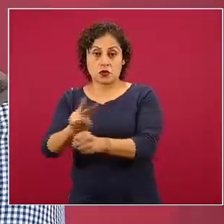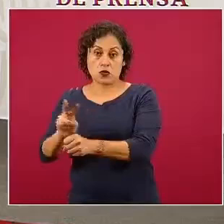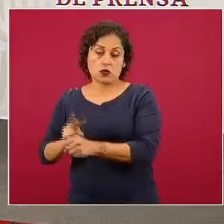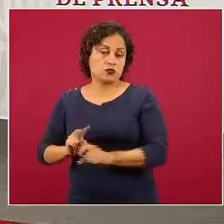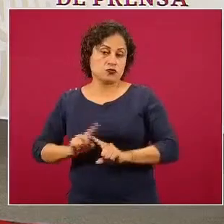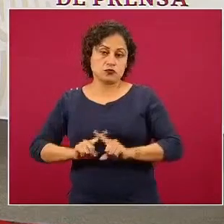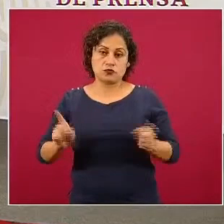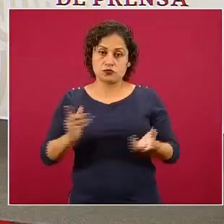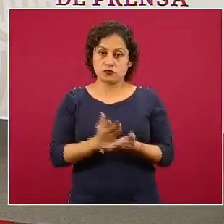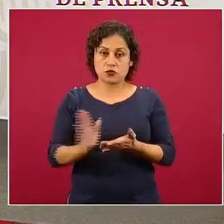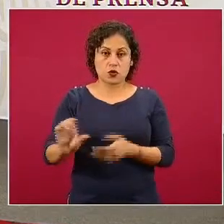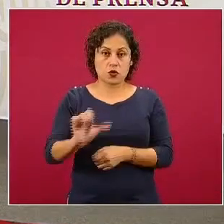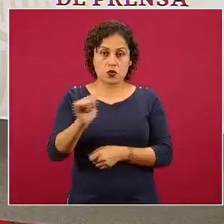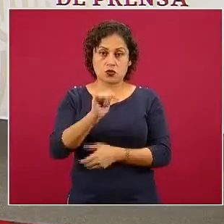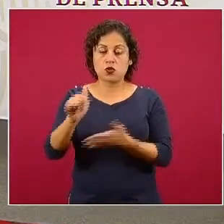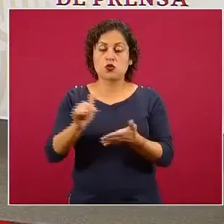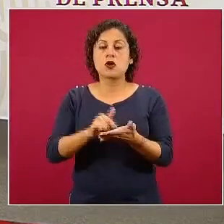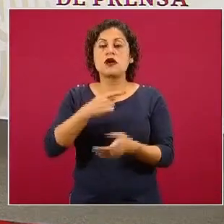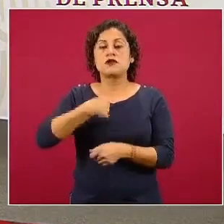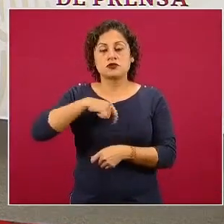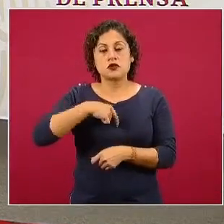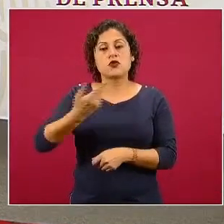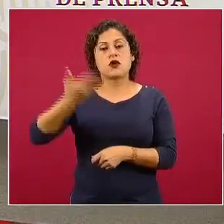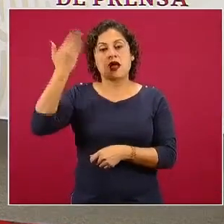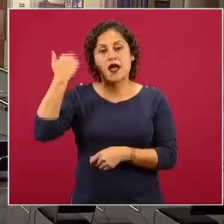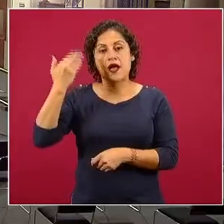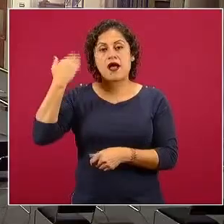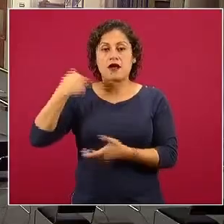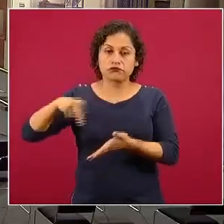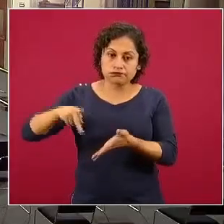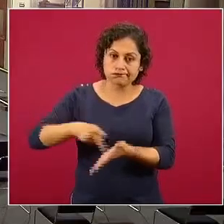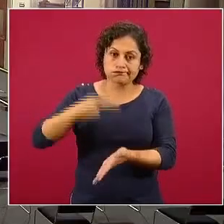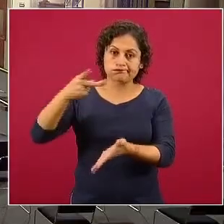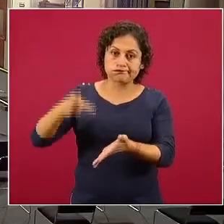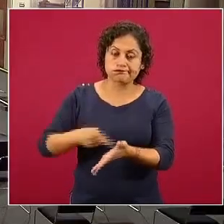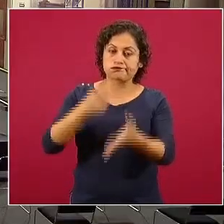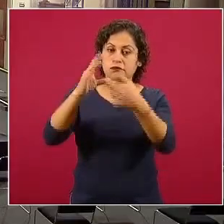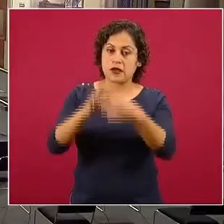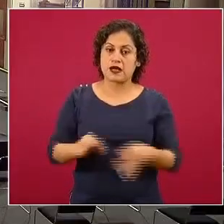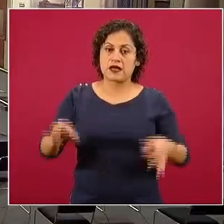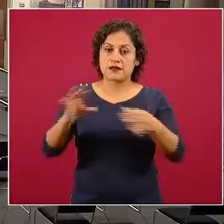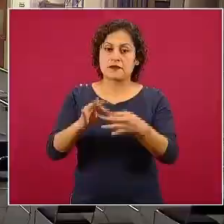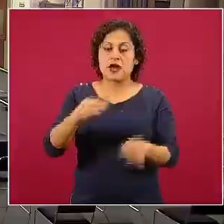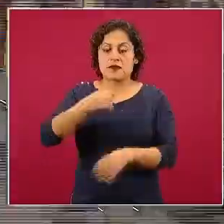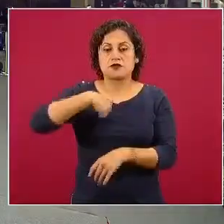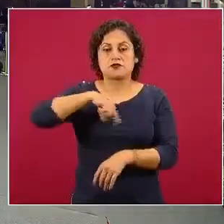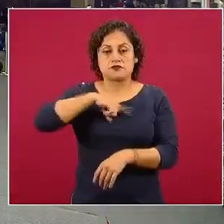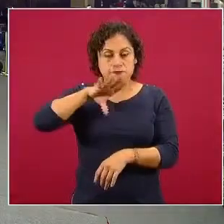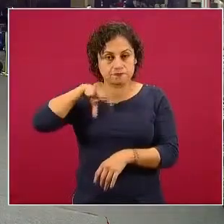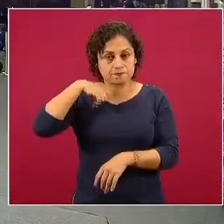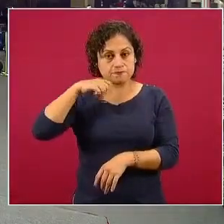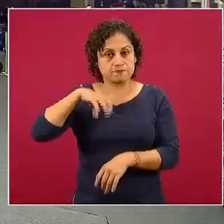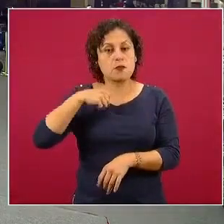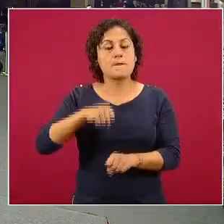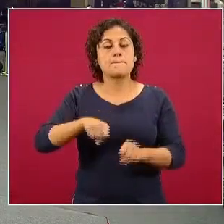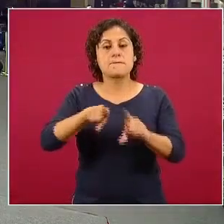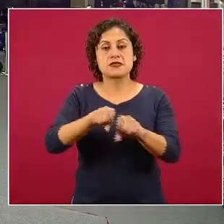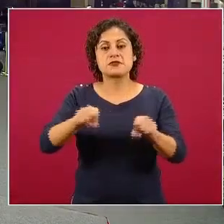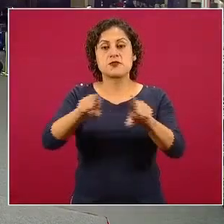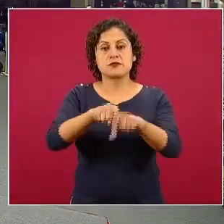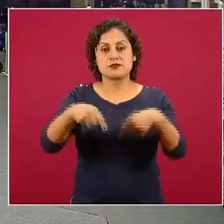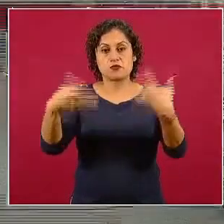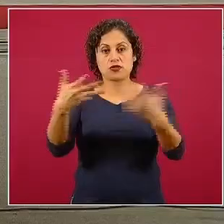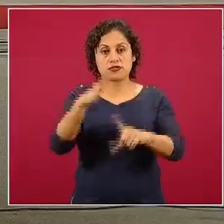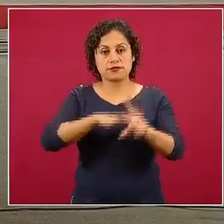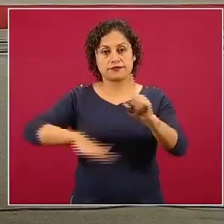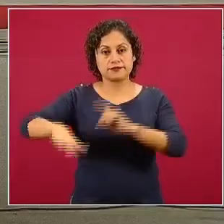estado comentando en muchas conferencias y que también hemos estado tratando de replicar precisamente con la